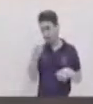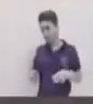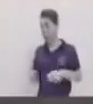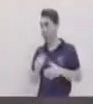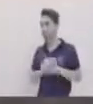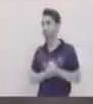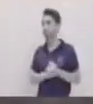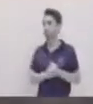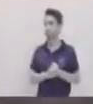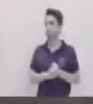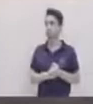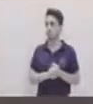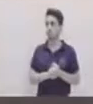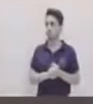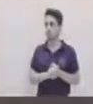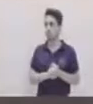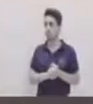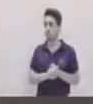de amoníaco.